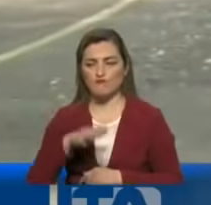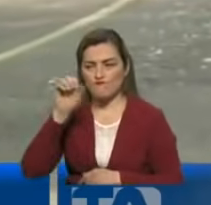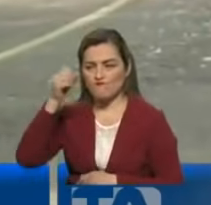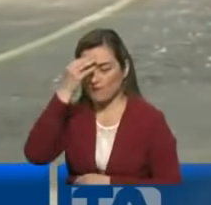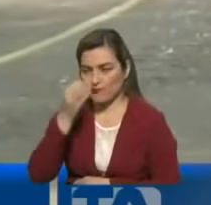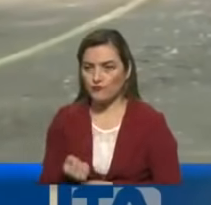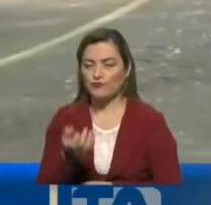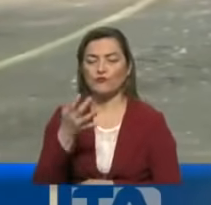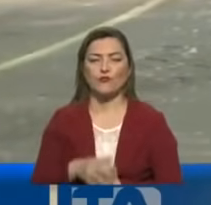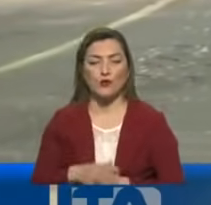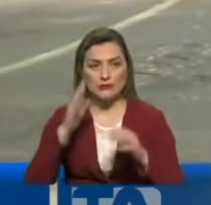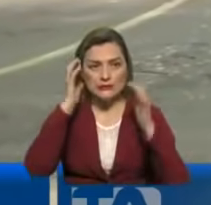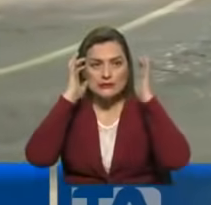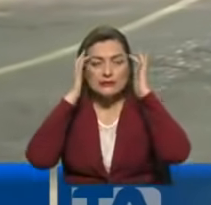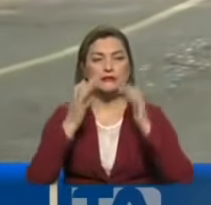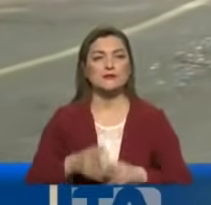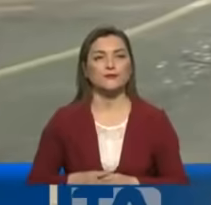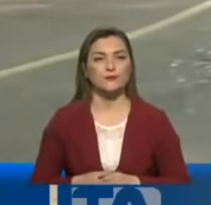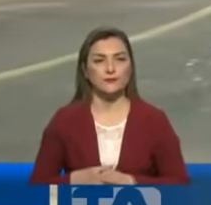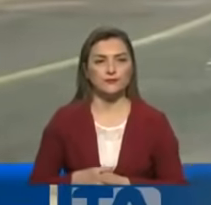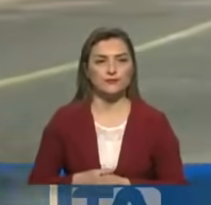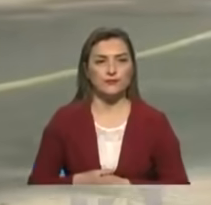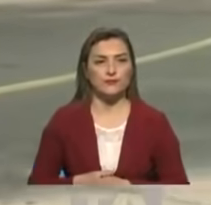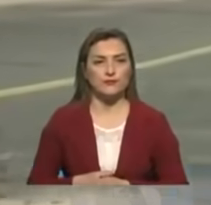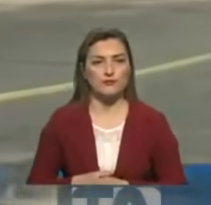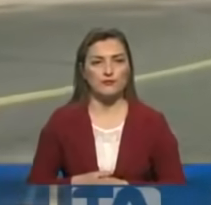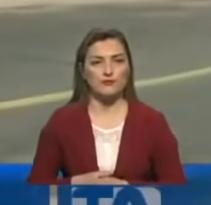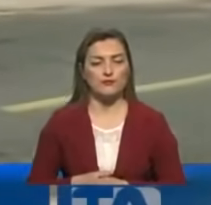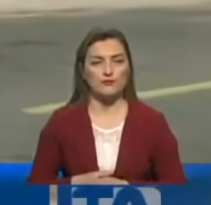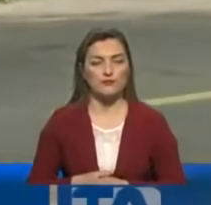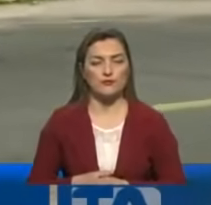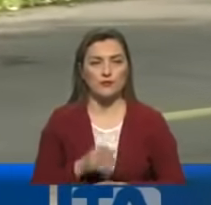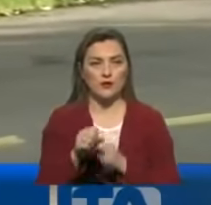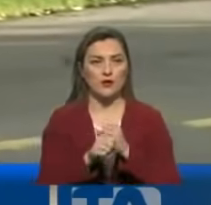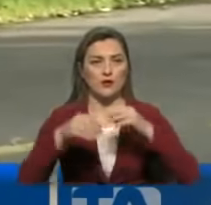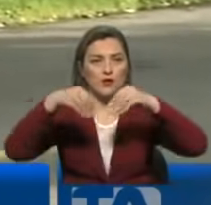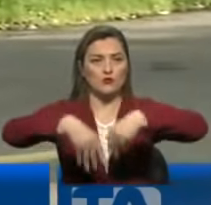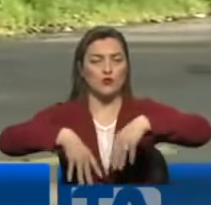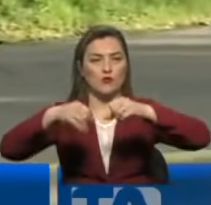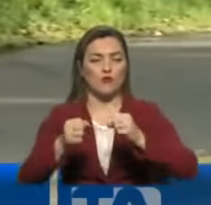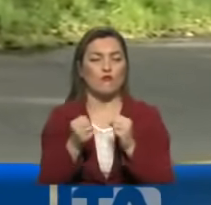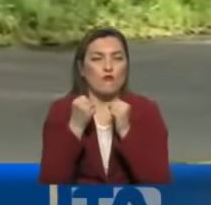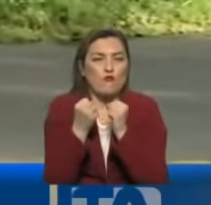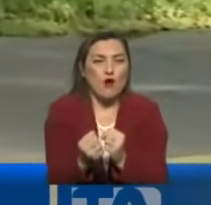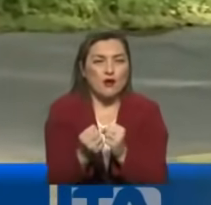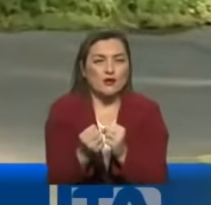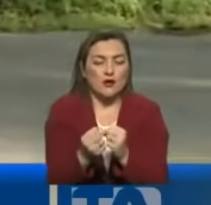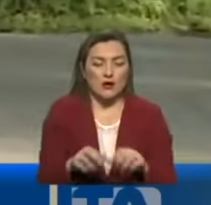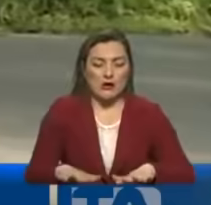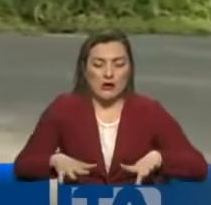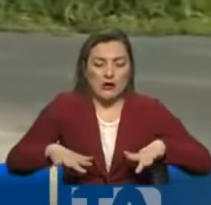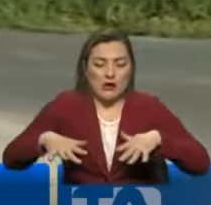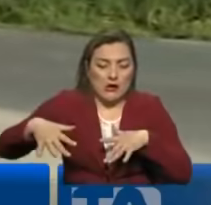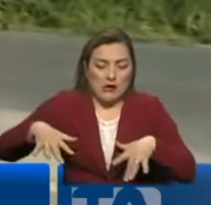días. Nuestra preocupación es por en cada año en los fuertes inviernos, oiga, se desborda el agua y